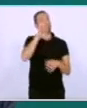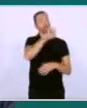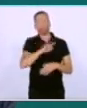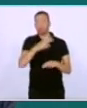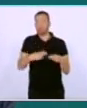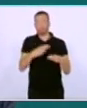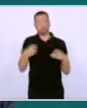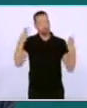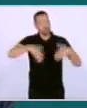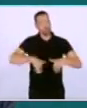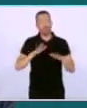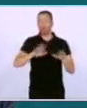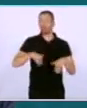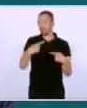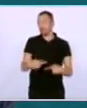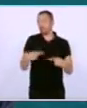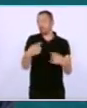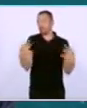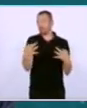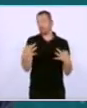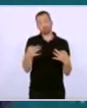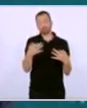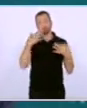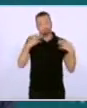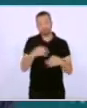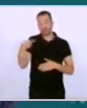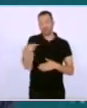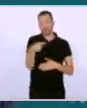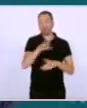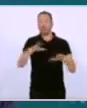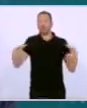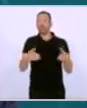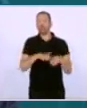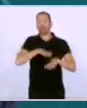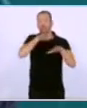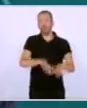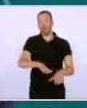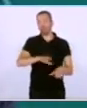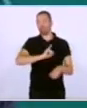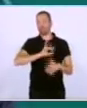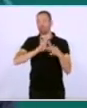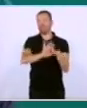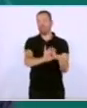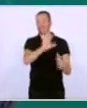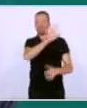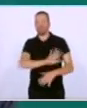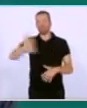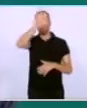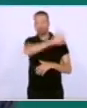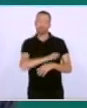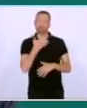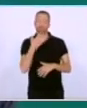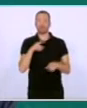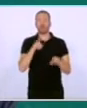negativo que ha tenido el nacionalismo en toda España en gran medida con el sembrando el odio entre españoles